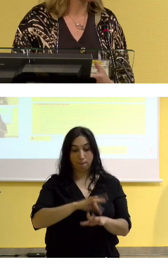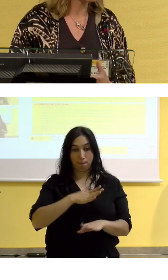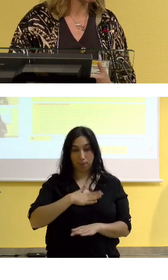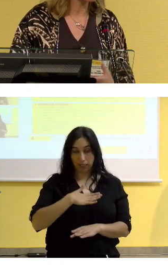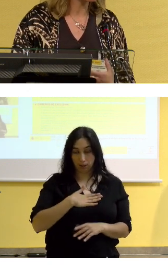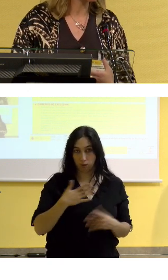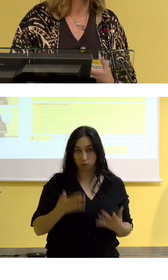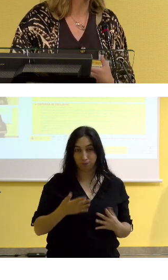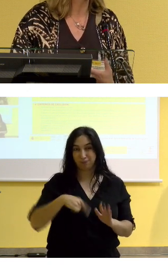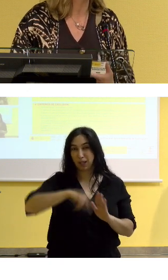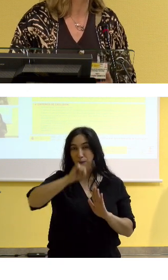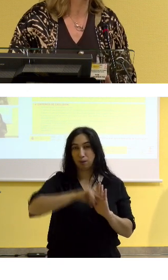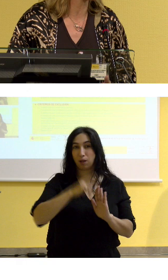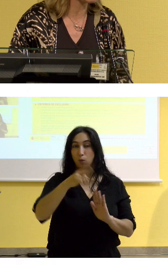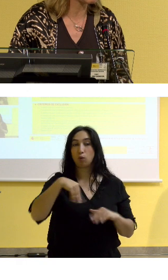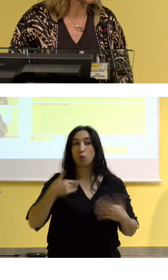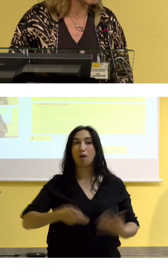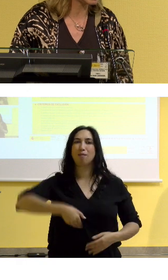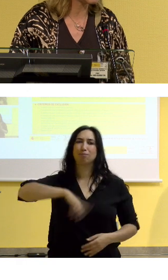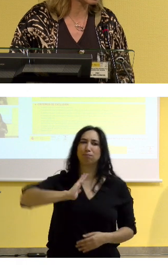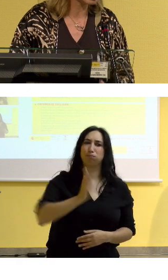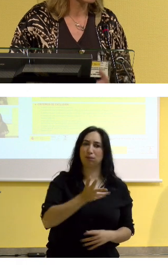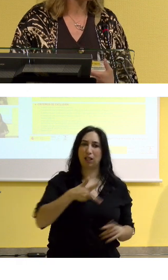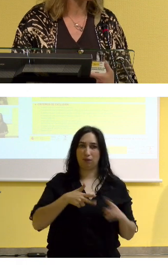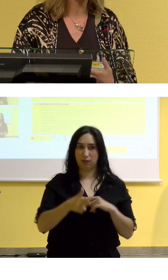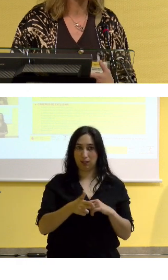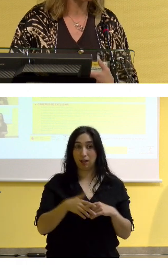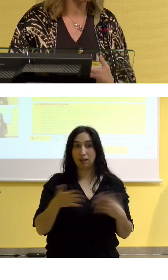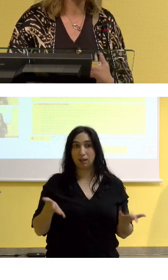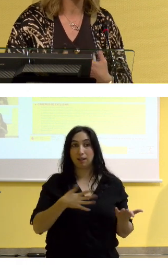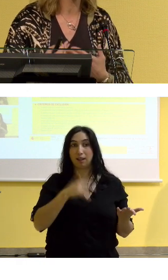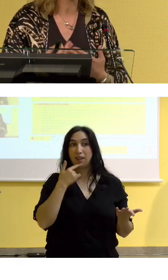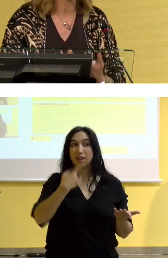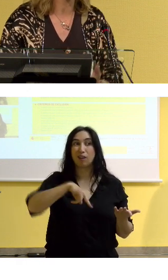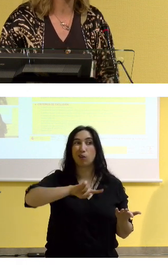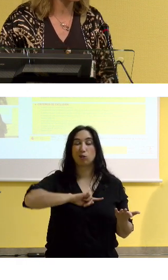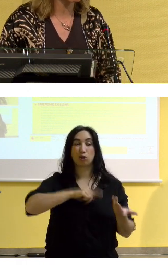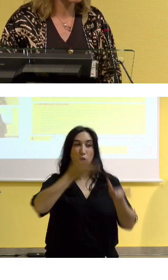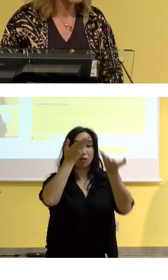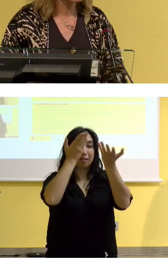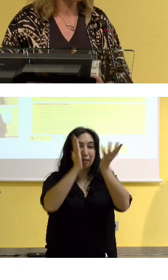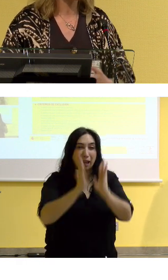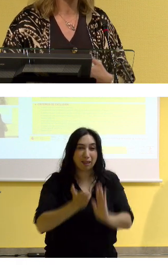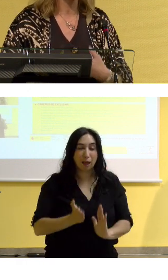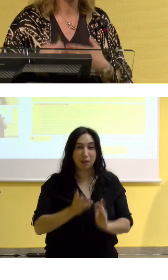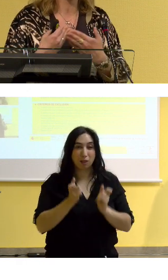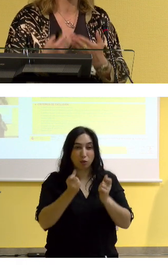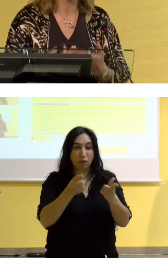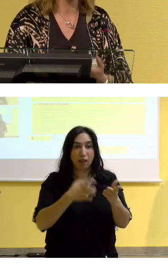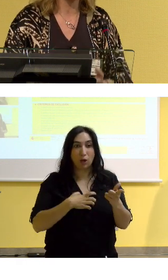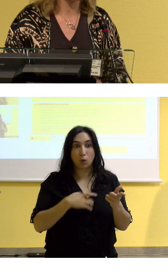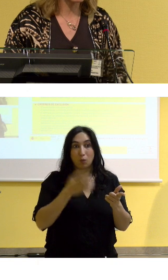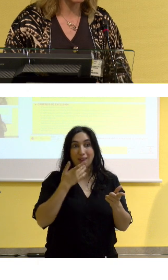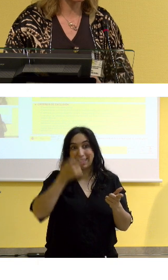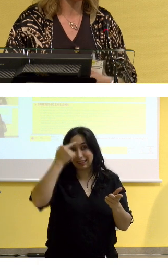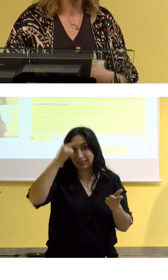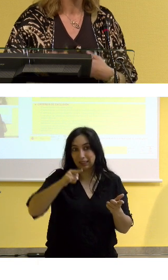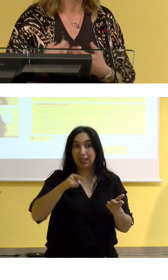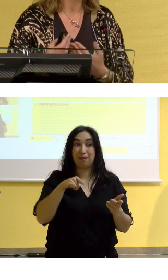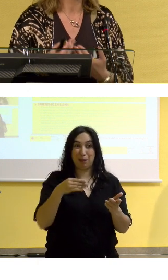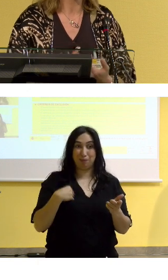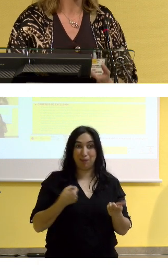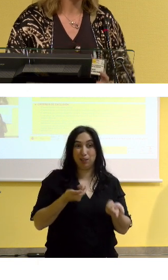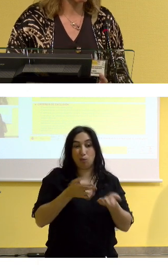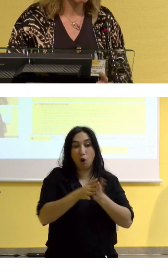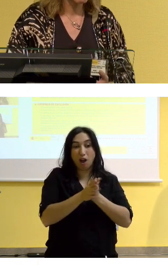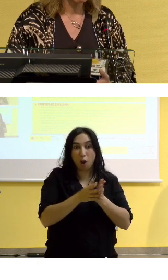nuestros principios es el de no hacer daño, ¿vale? Entonces, nosotros no podemos hacer un tratamiento si sabemos que esa estimulación ovárica o